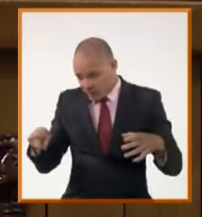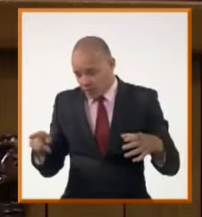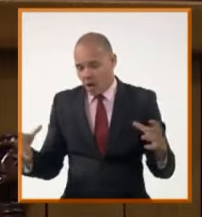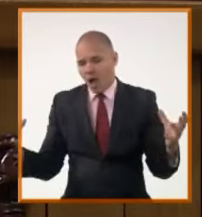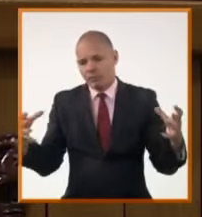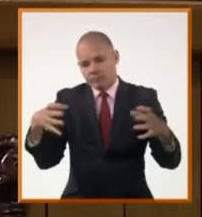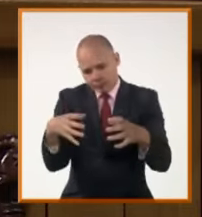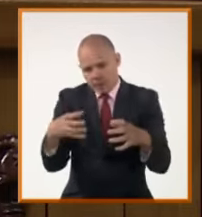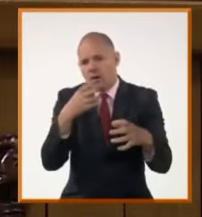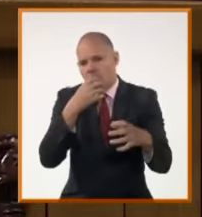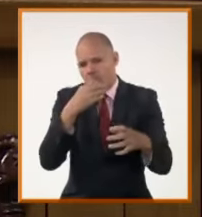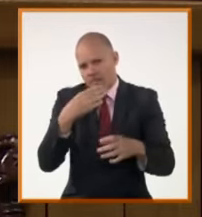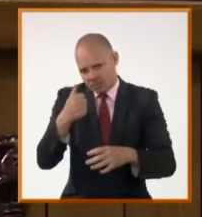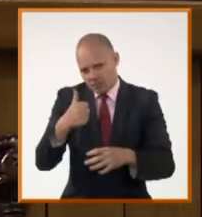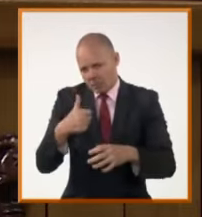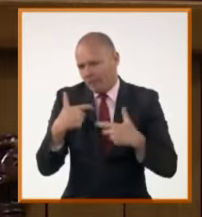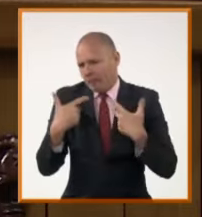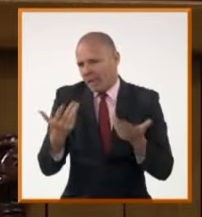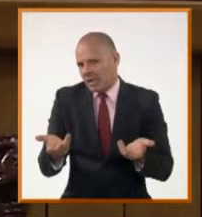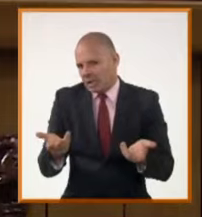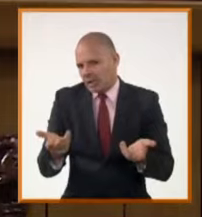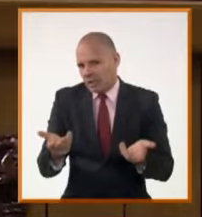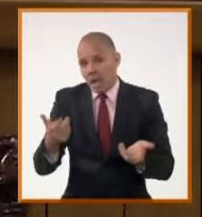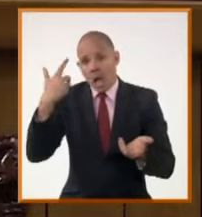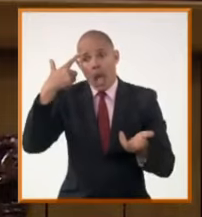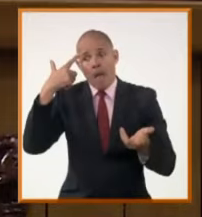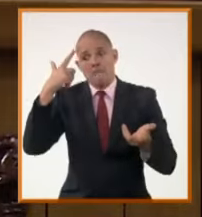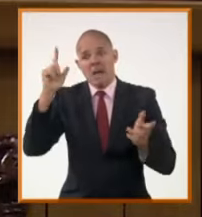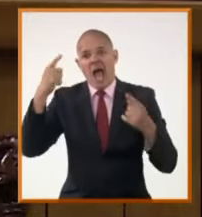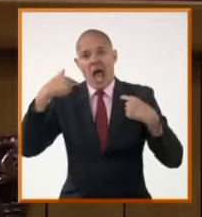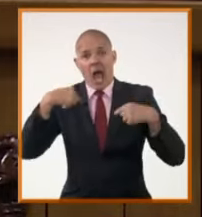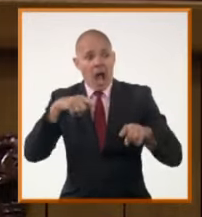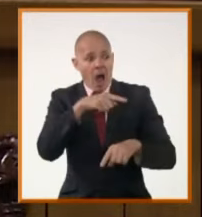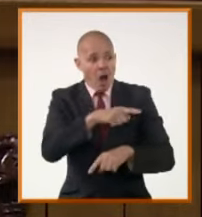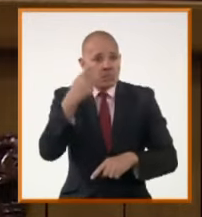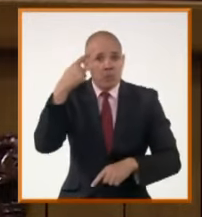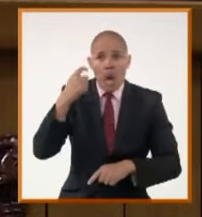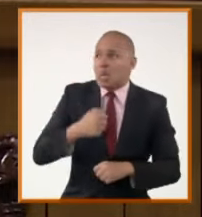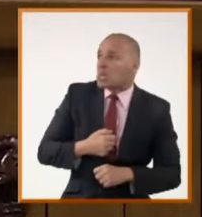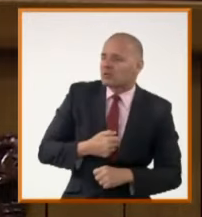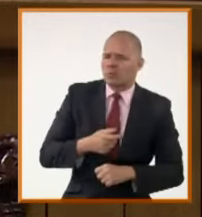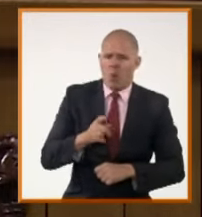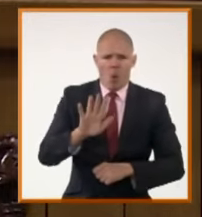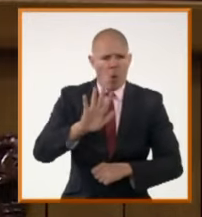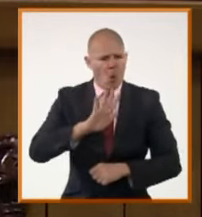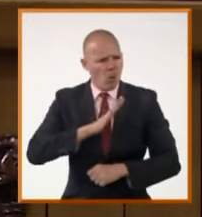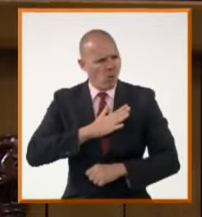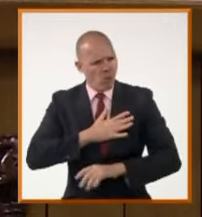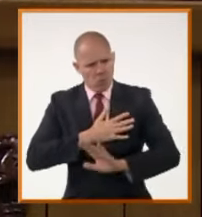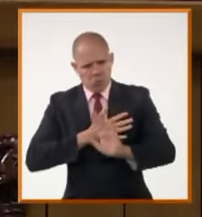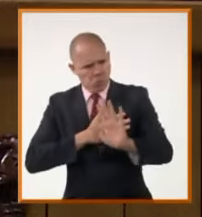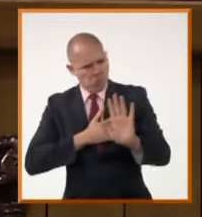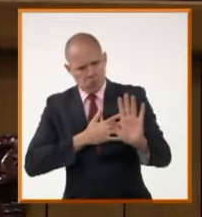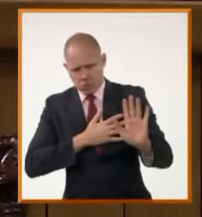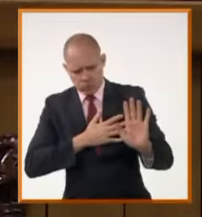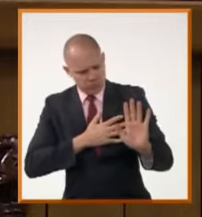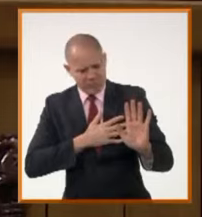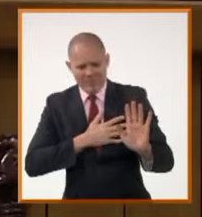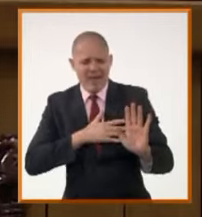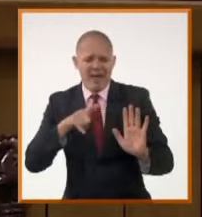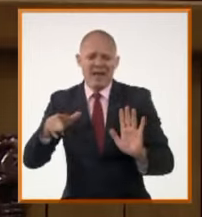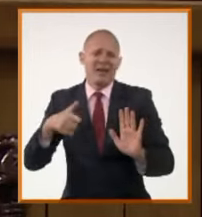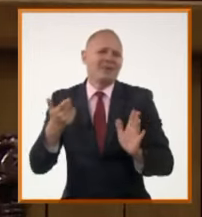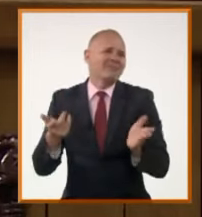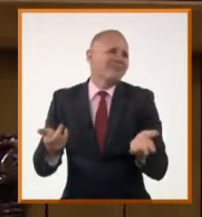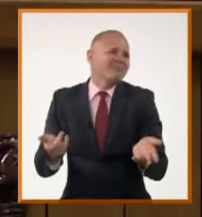todo el mundo. Es decir, que para nada piense que viene una avalancha de prohibiciones, no es eso, eso es lo que especulan los enemigos